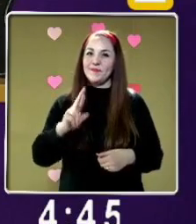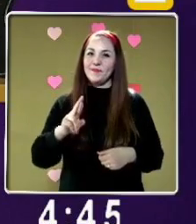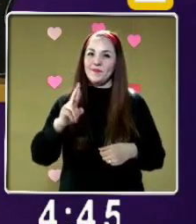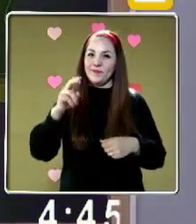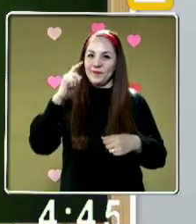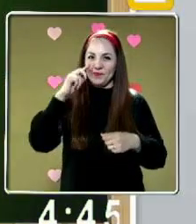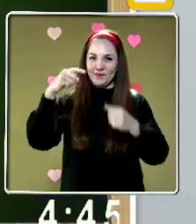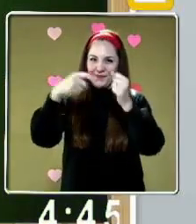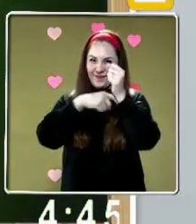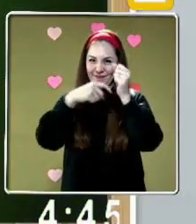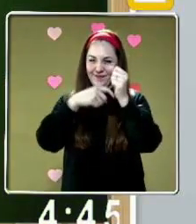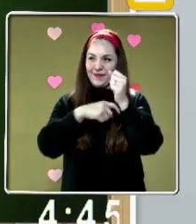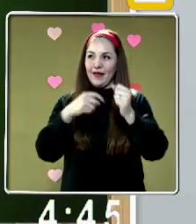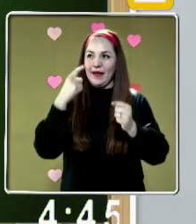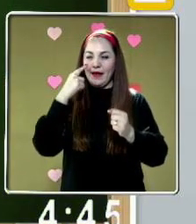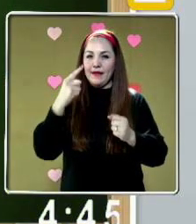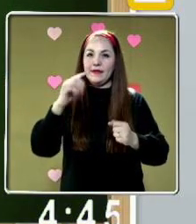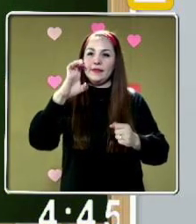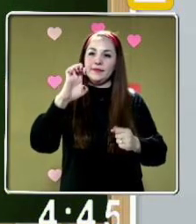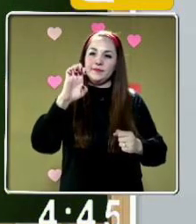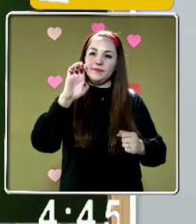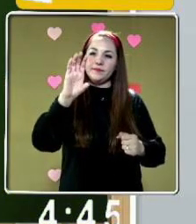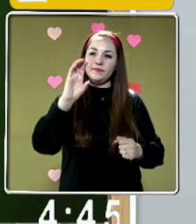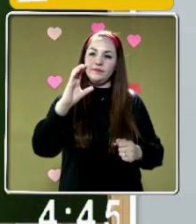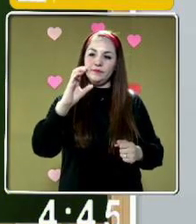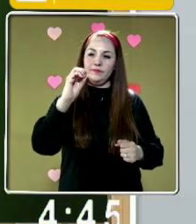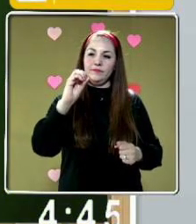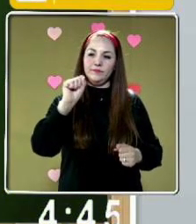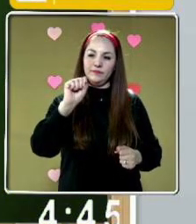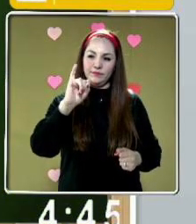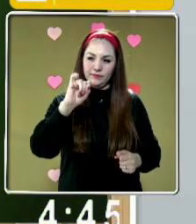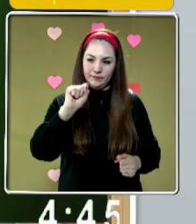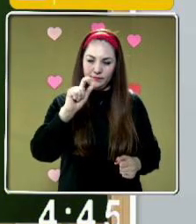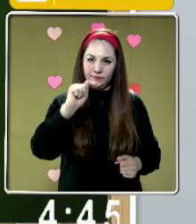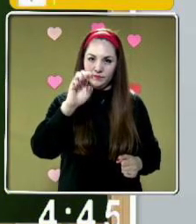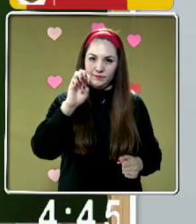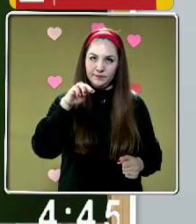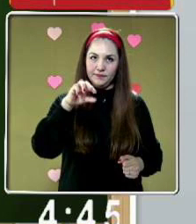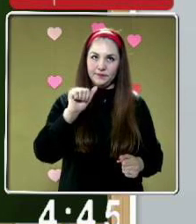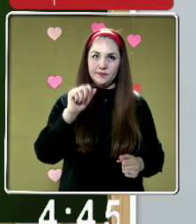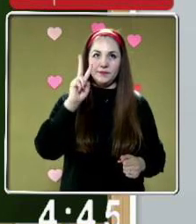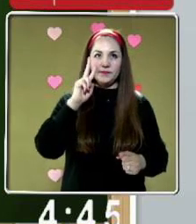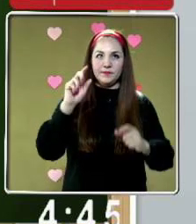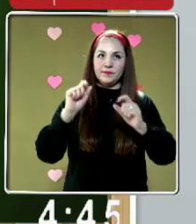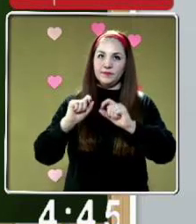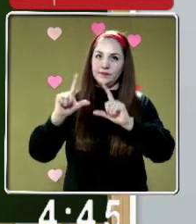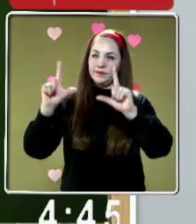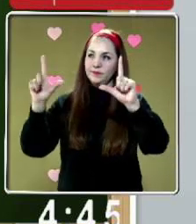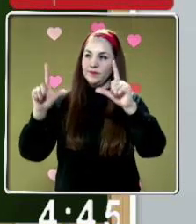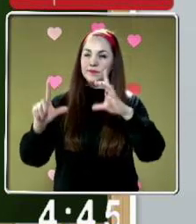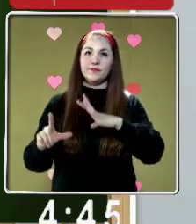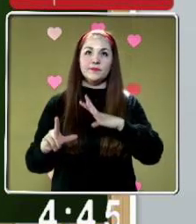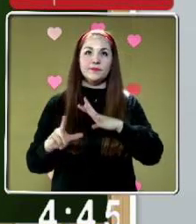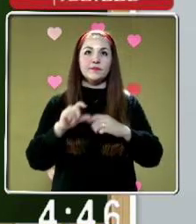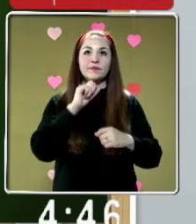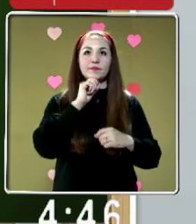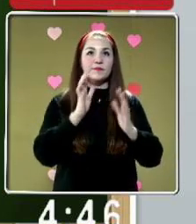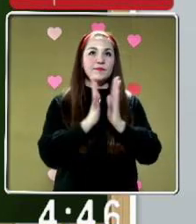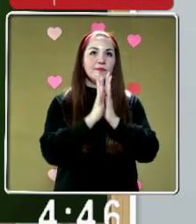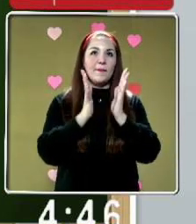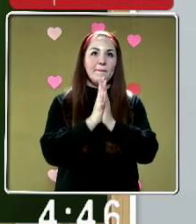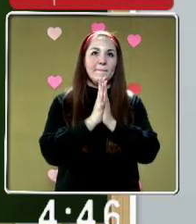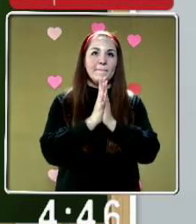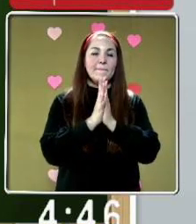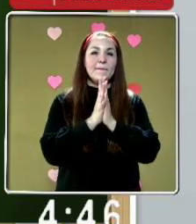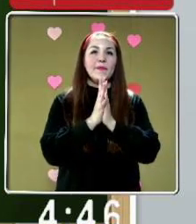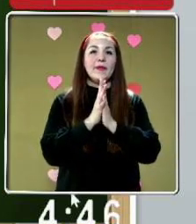una palabra, es ecosistema, ¿verdad, maestra? Si me ayuda a proyectarlo, por favor. Tenemos también, maestra, la participación de